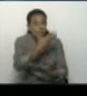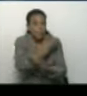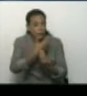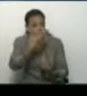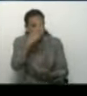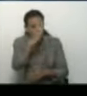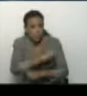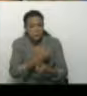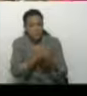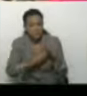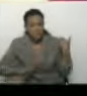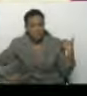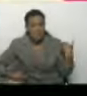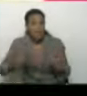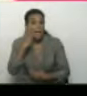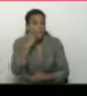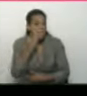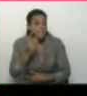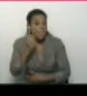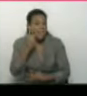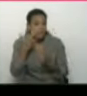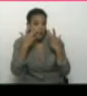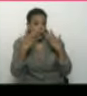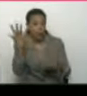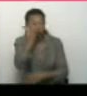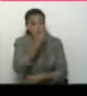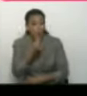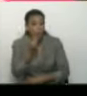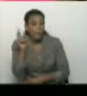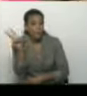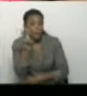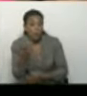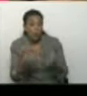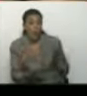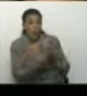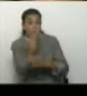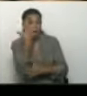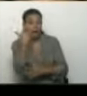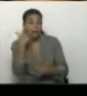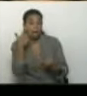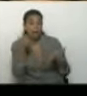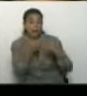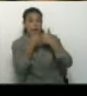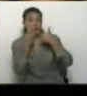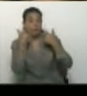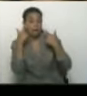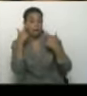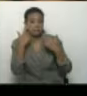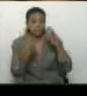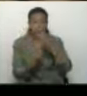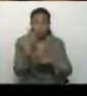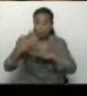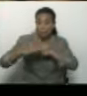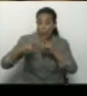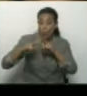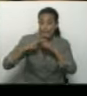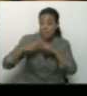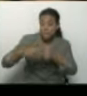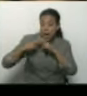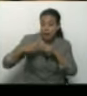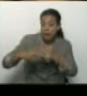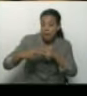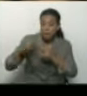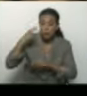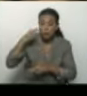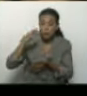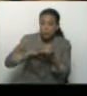Felicidades. Es una experiencia extraordinaria ver a la juventud venezolana creando, programando, desarrollando electrónica, mecánica, pero sobre todo la solución